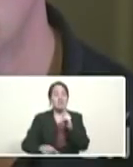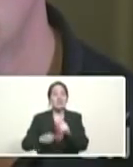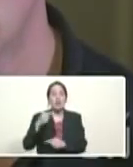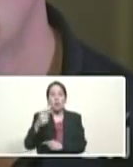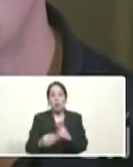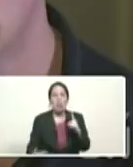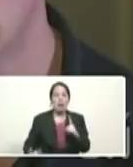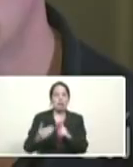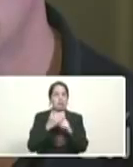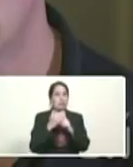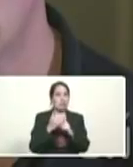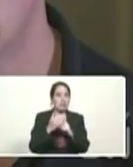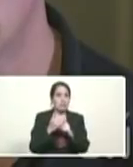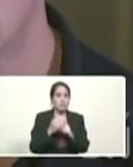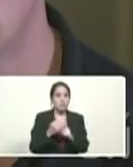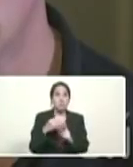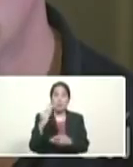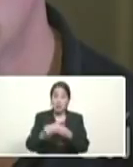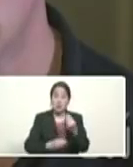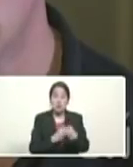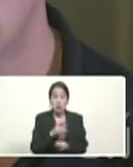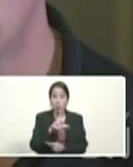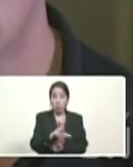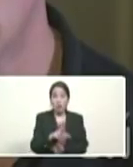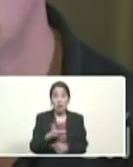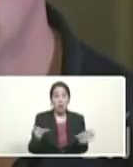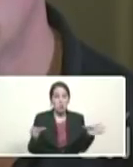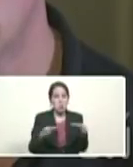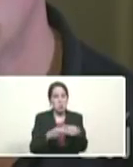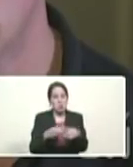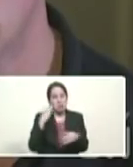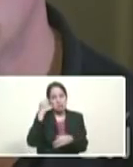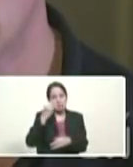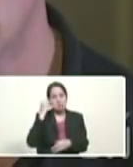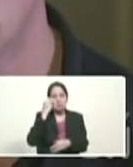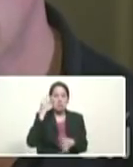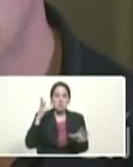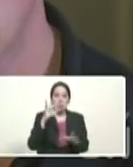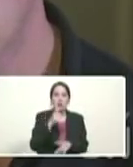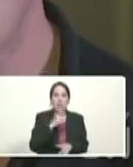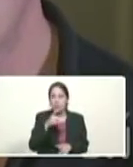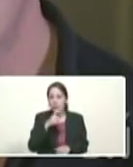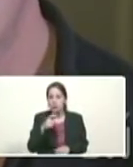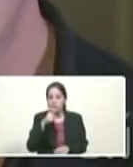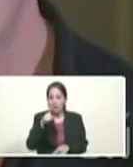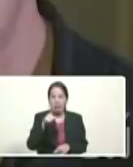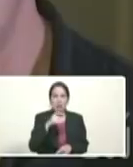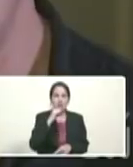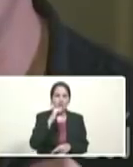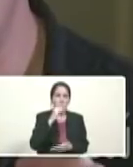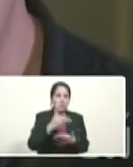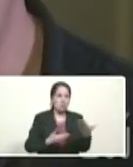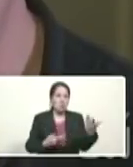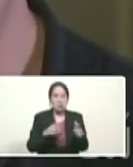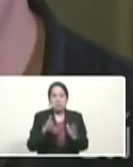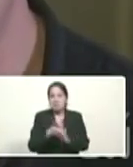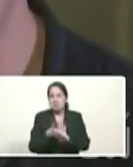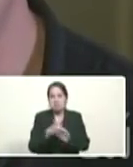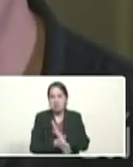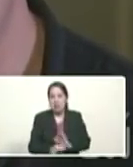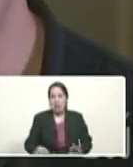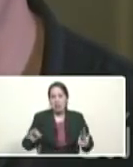hasta ellos concertaron tres reuniones imagino que para recopilar información para estudiar el caso pero no pasó de allí y